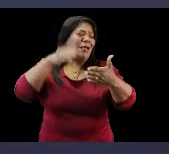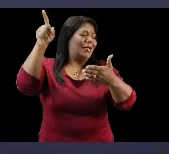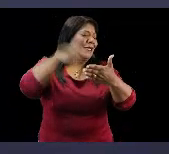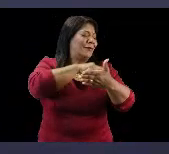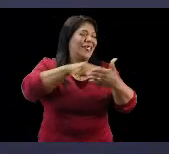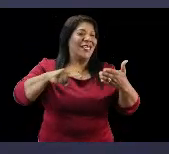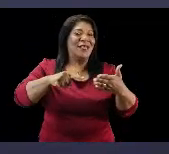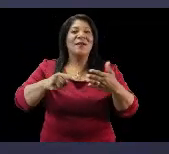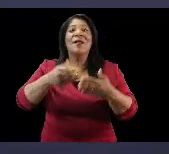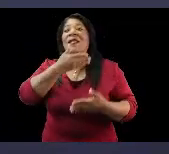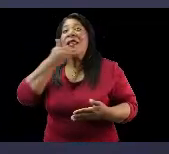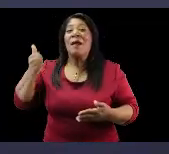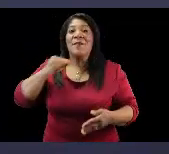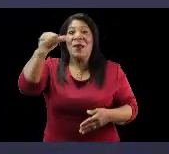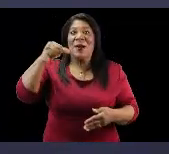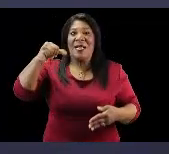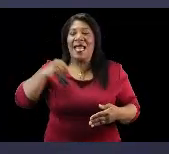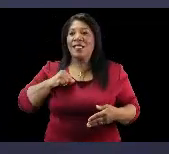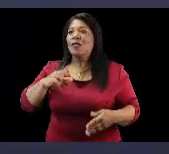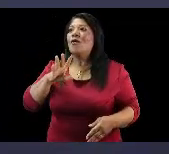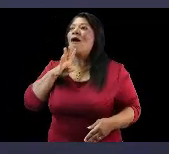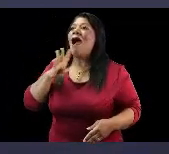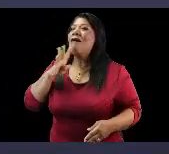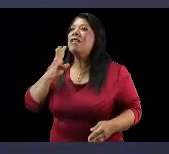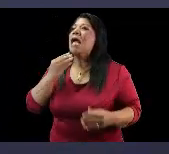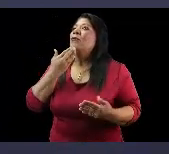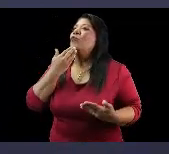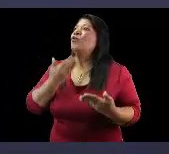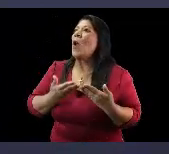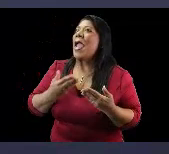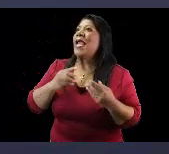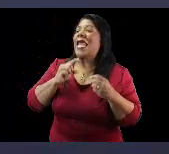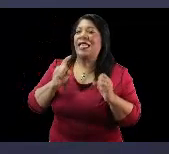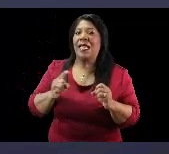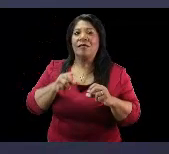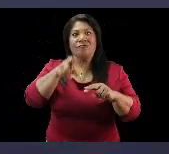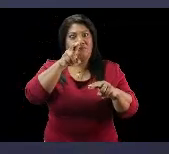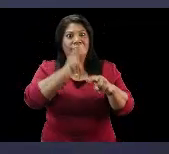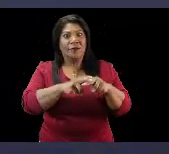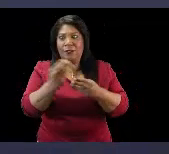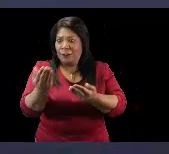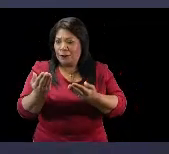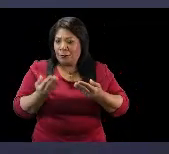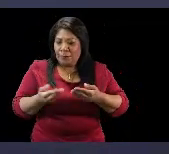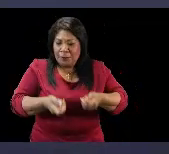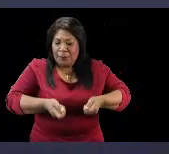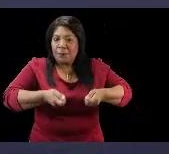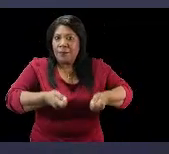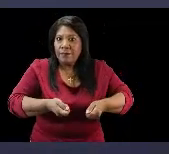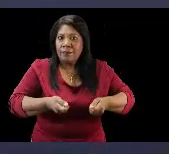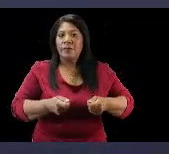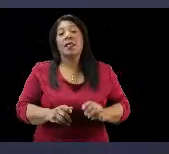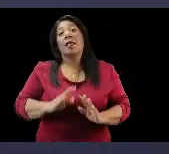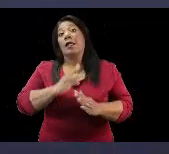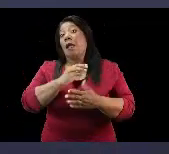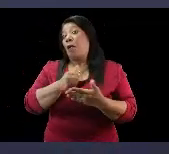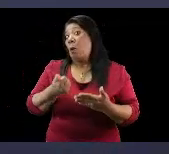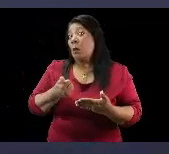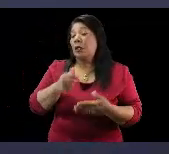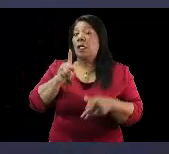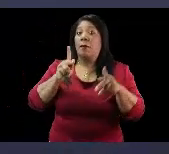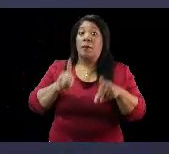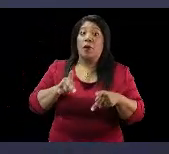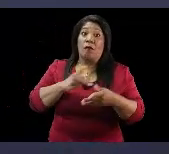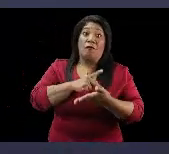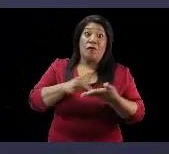podemos tener. Esa es la peor actitud que podemos tener. Lo importante es decirle, oye, siéntate. Si ya es un abogado